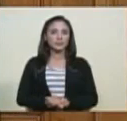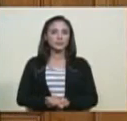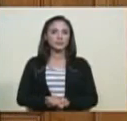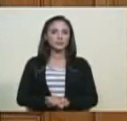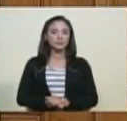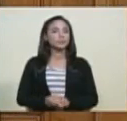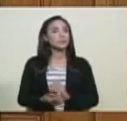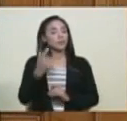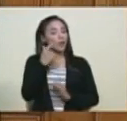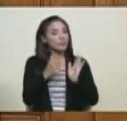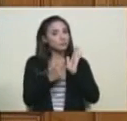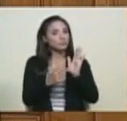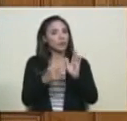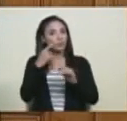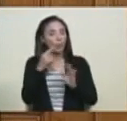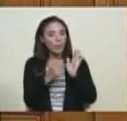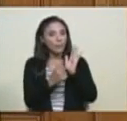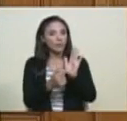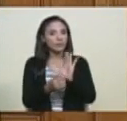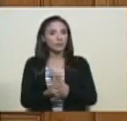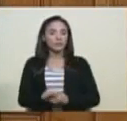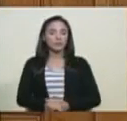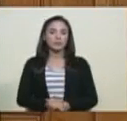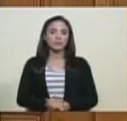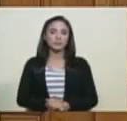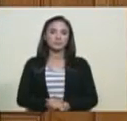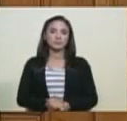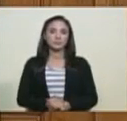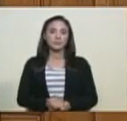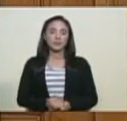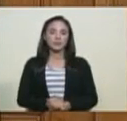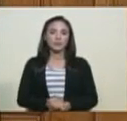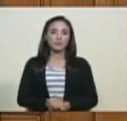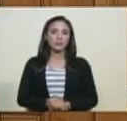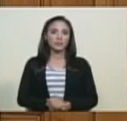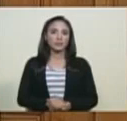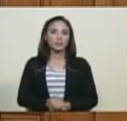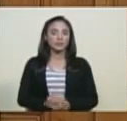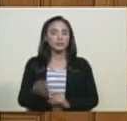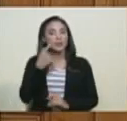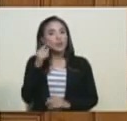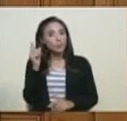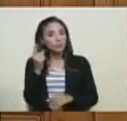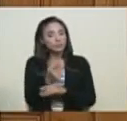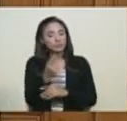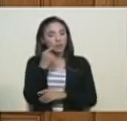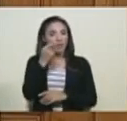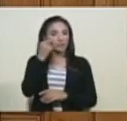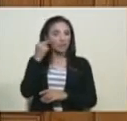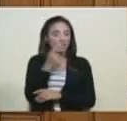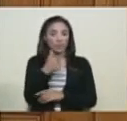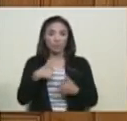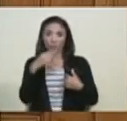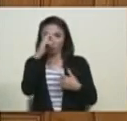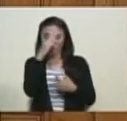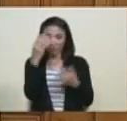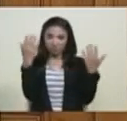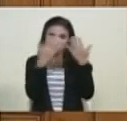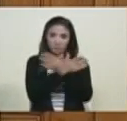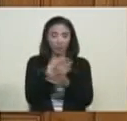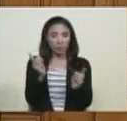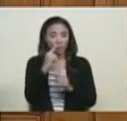Yo señalé al expresidente Juan Manuel Santos No tengo dudas que él